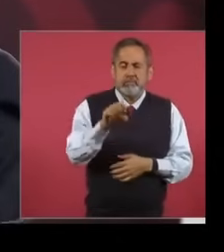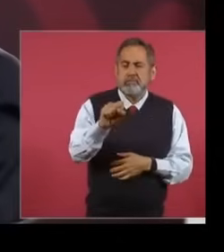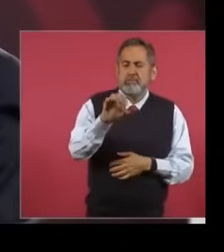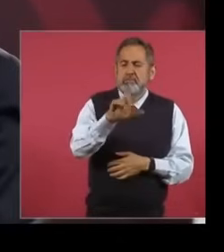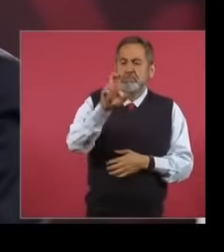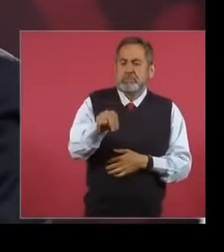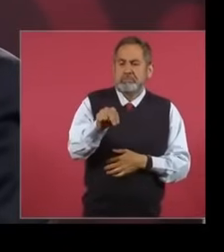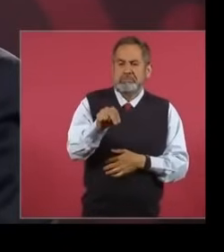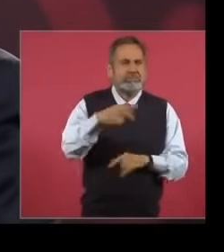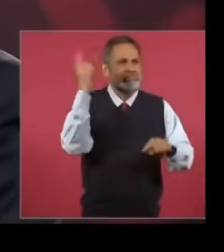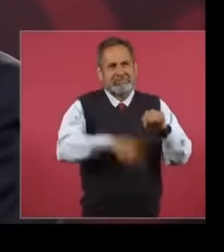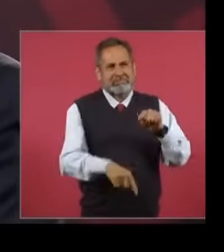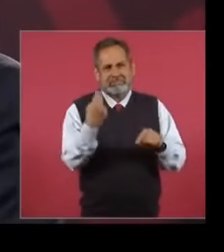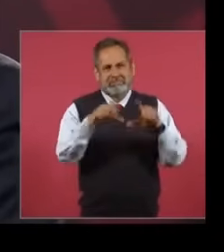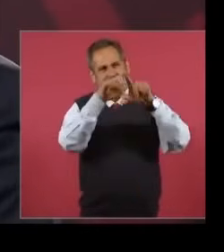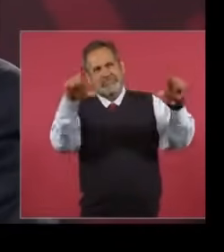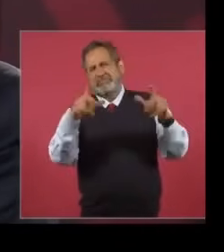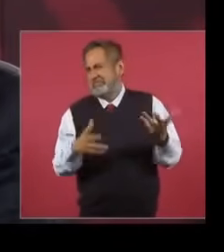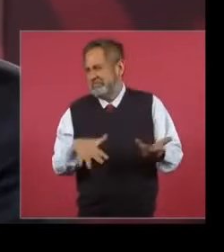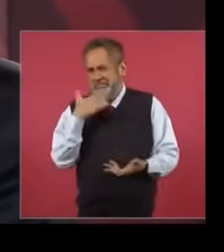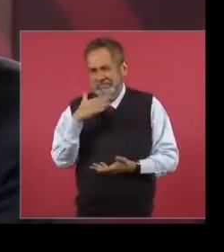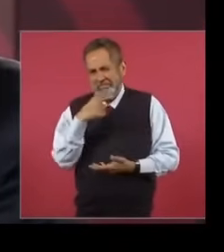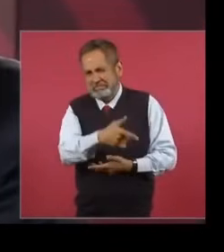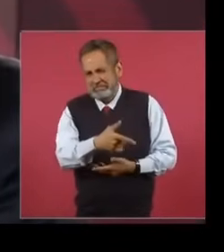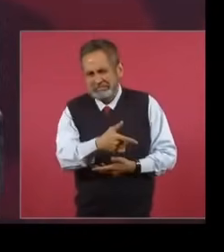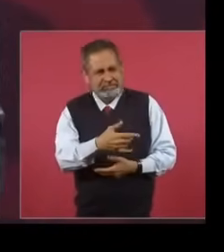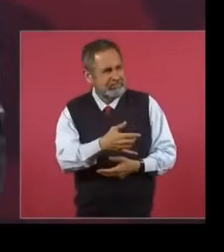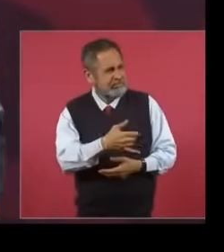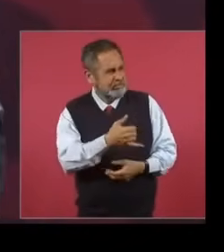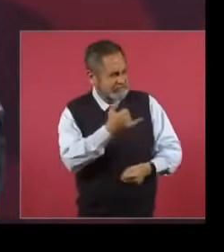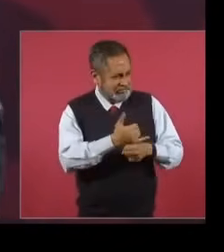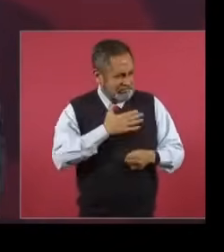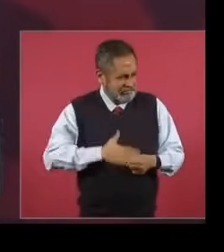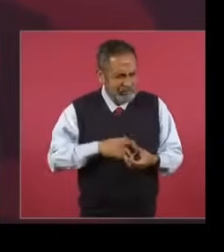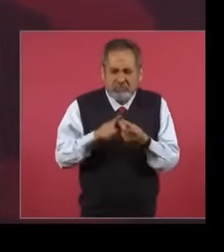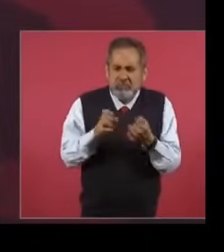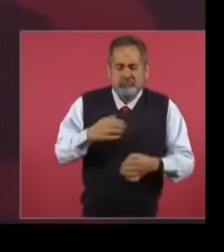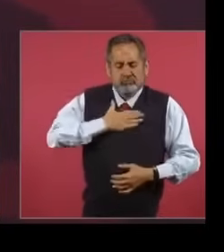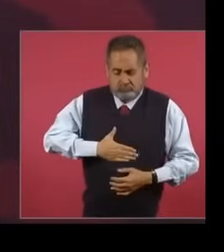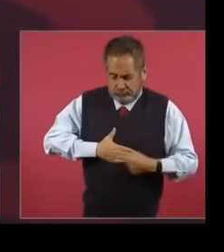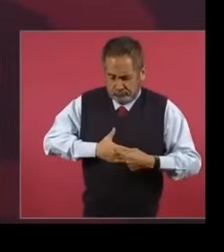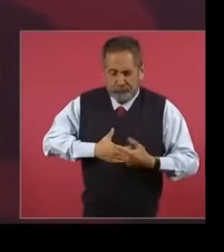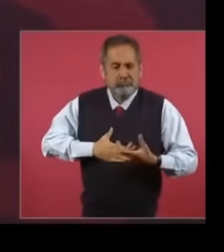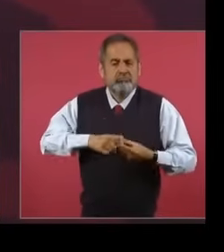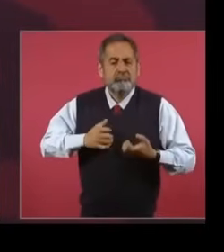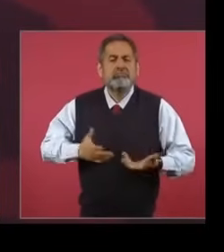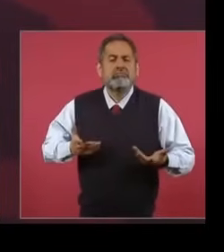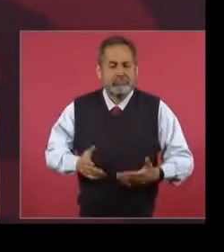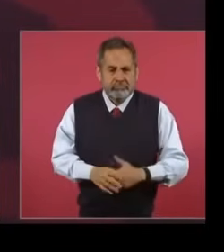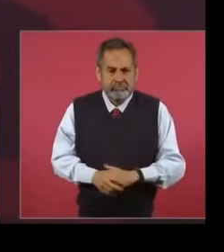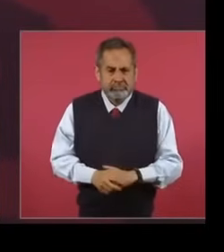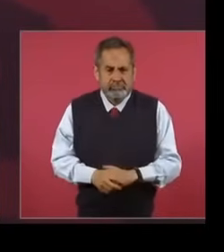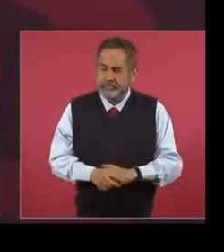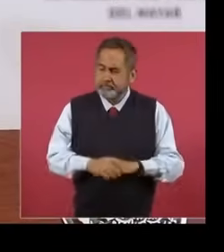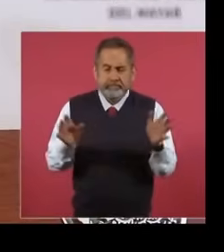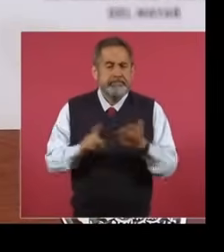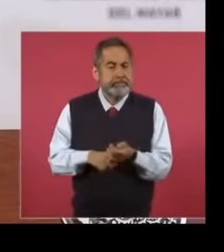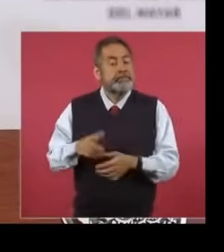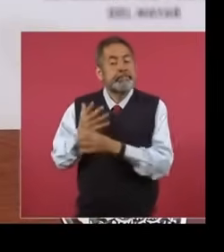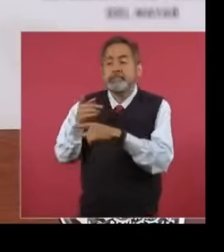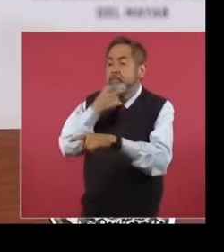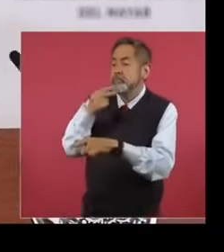justicia de la injusticia Ah no hay justicia pero